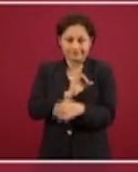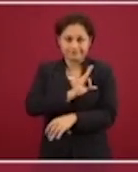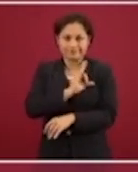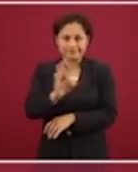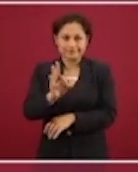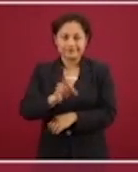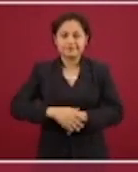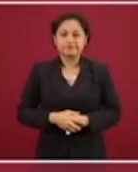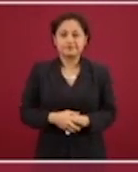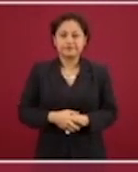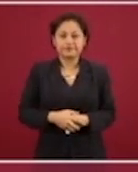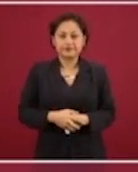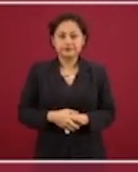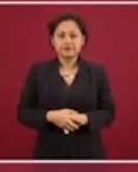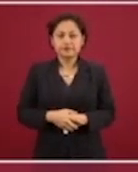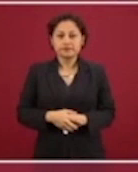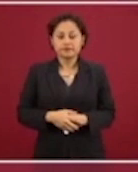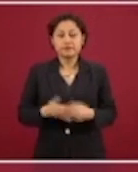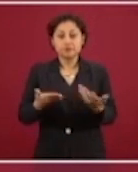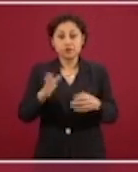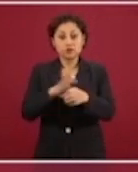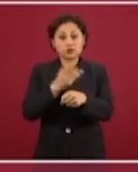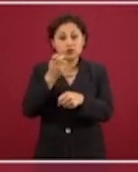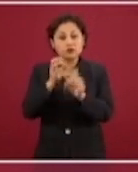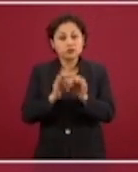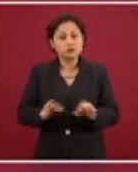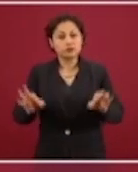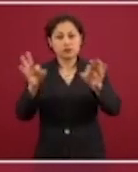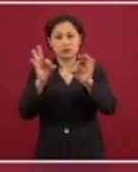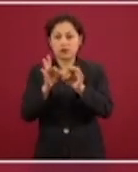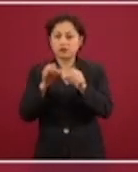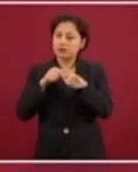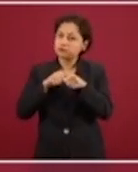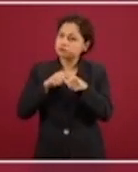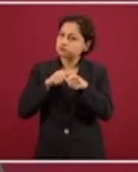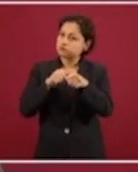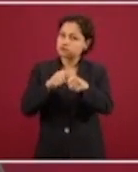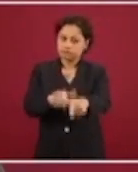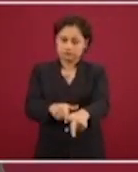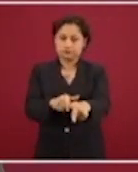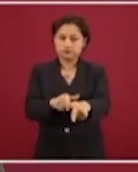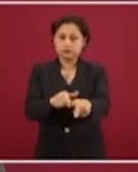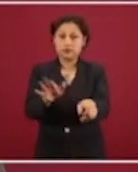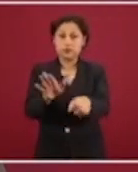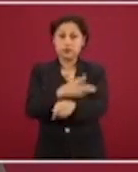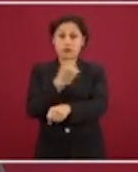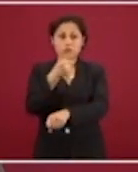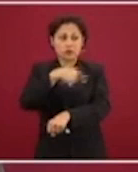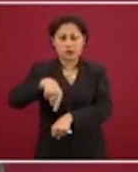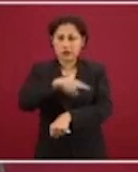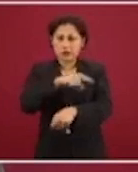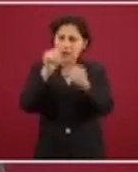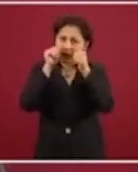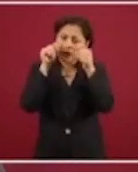que dejar de tomar en cuenta que ese ha sido el eje de toda